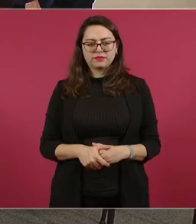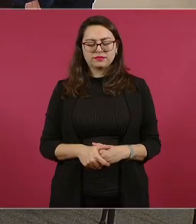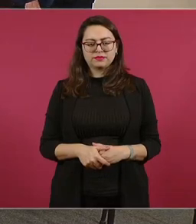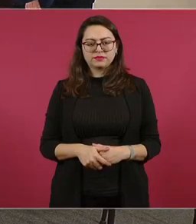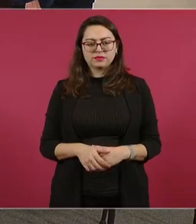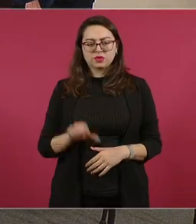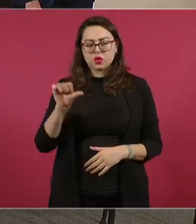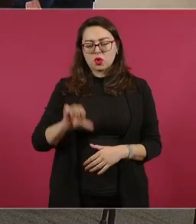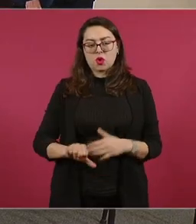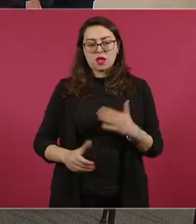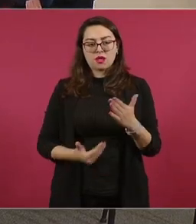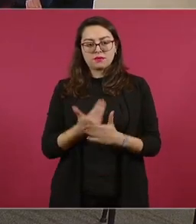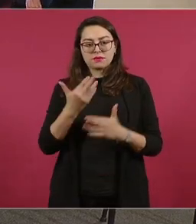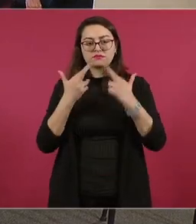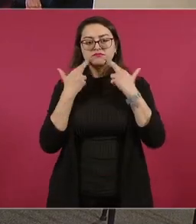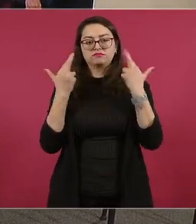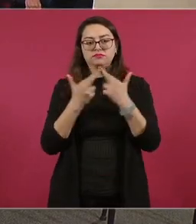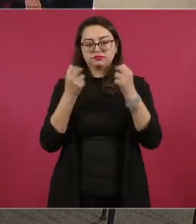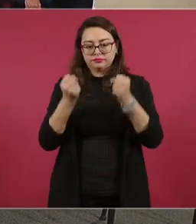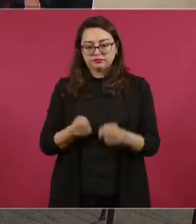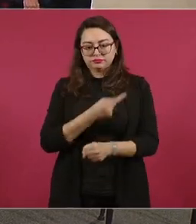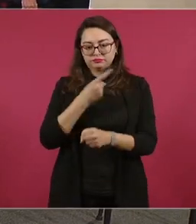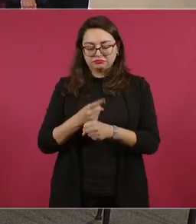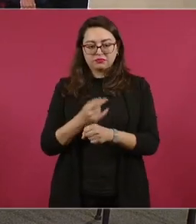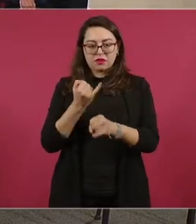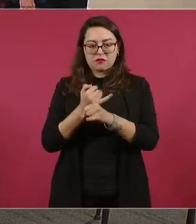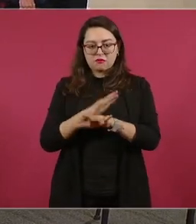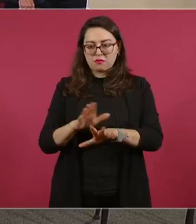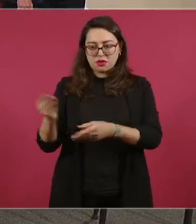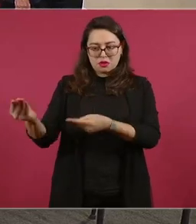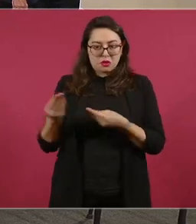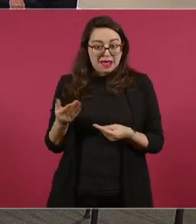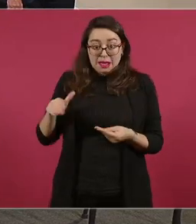reunión de seguridad nos enteramos.